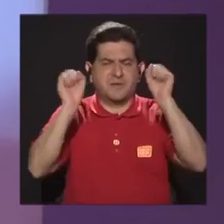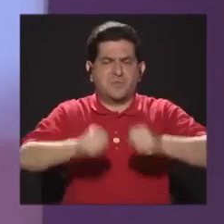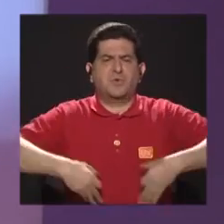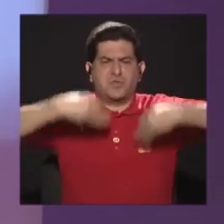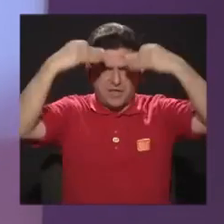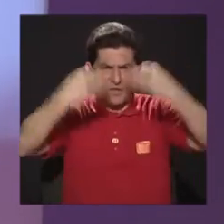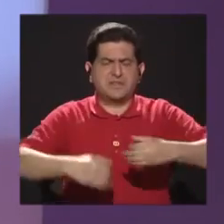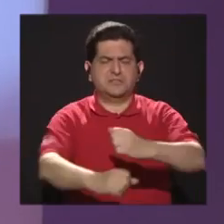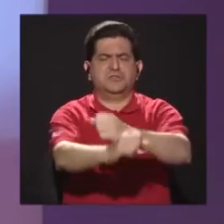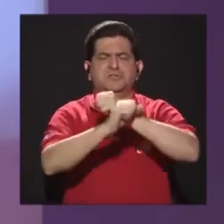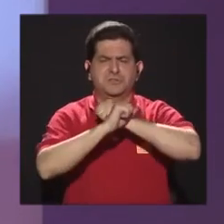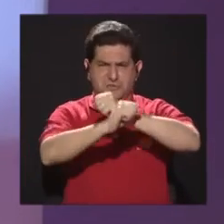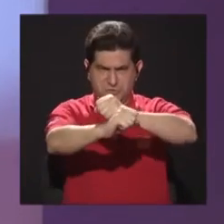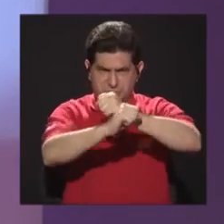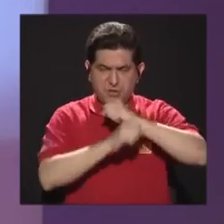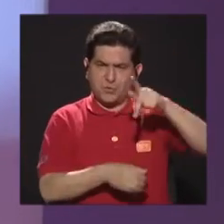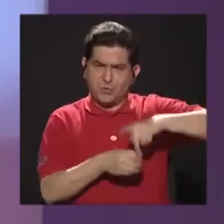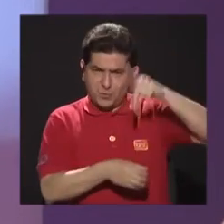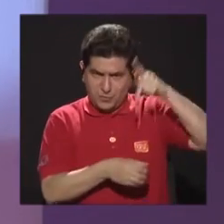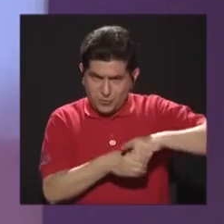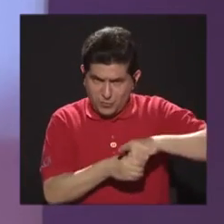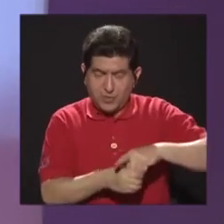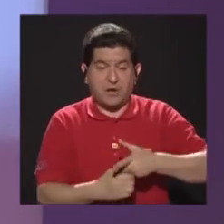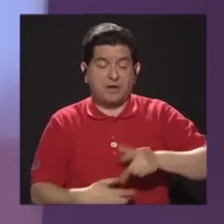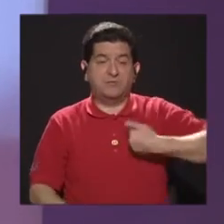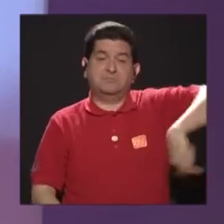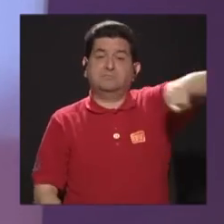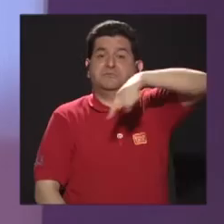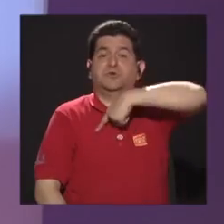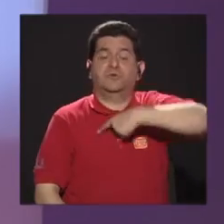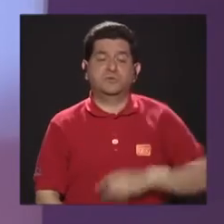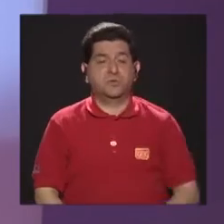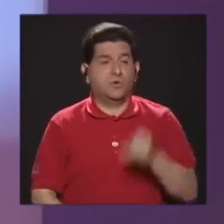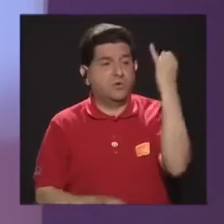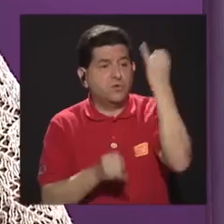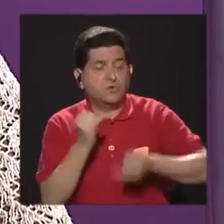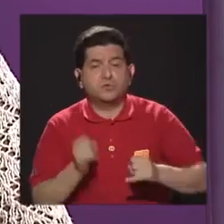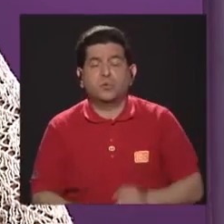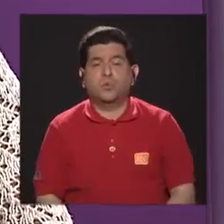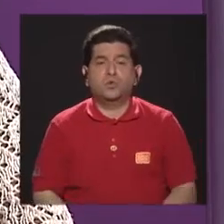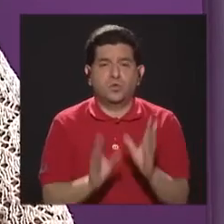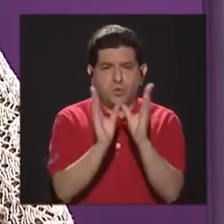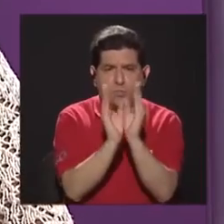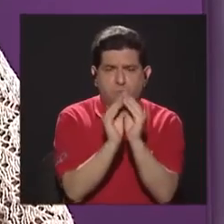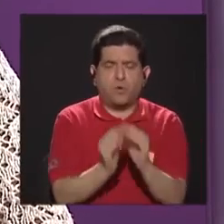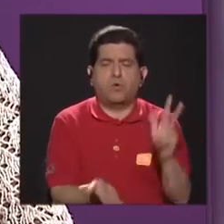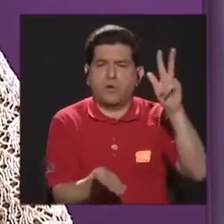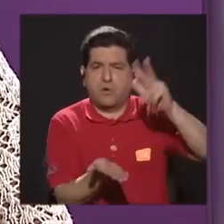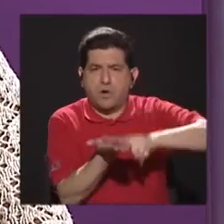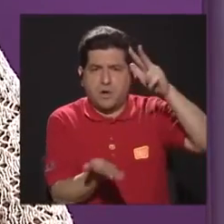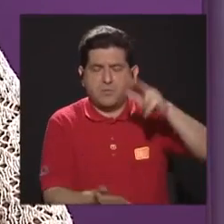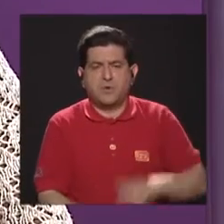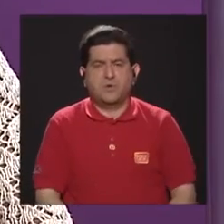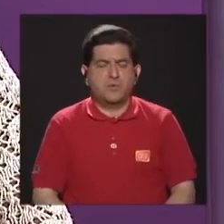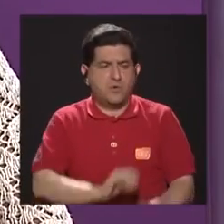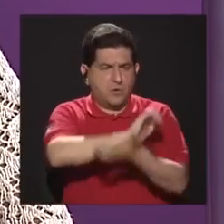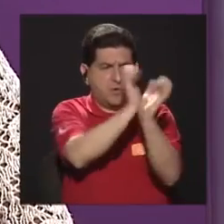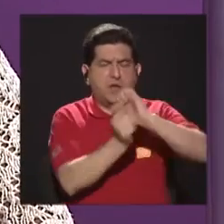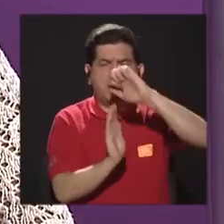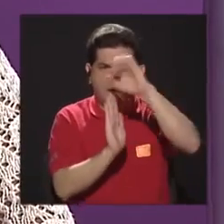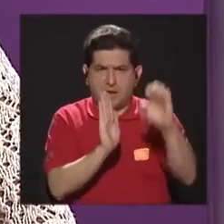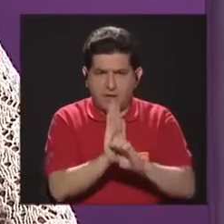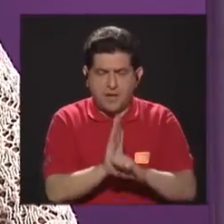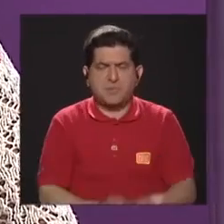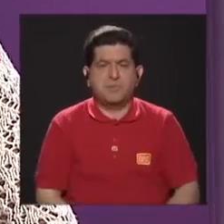que realmente garanticen una participación. Nosotros, por ejemplo, en este último congreso se aprobó el cambio estatutario de